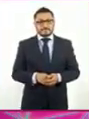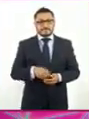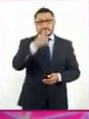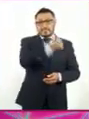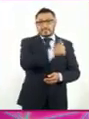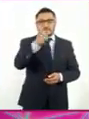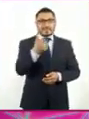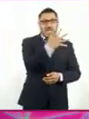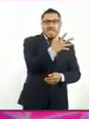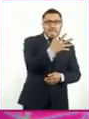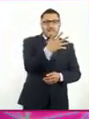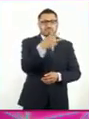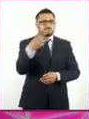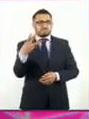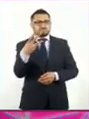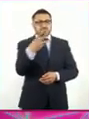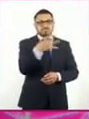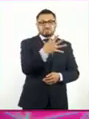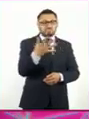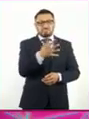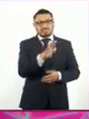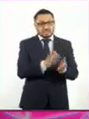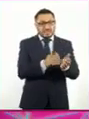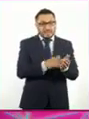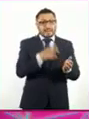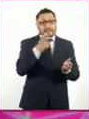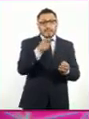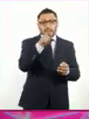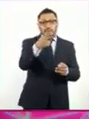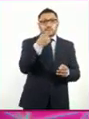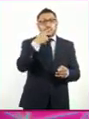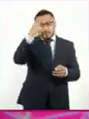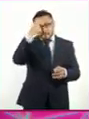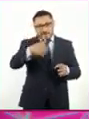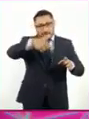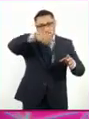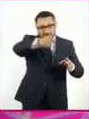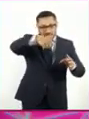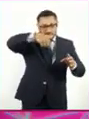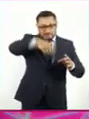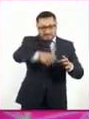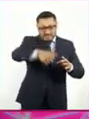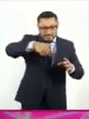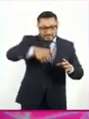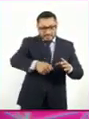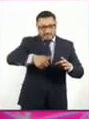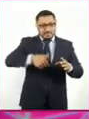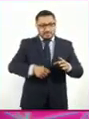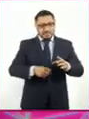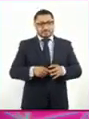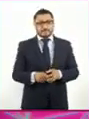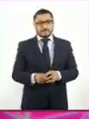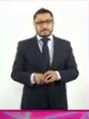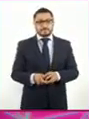Estas marcas van a ser las que vas a utilizar para perforar tus hojas.